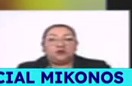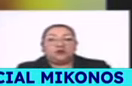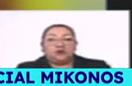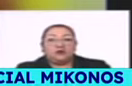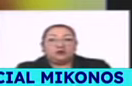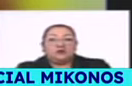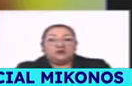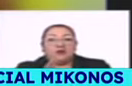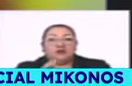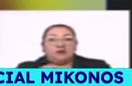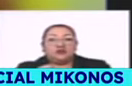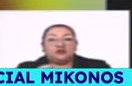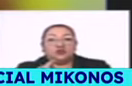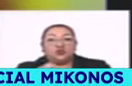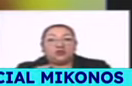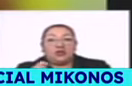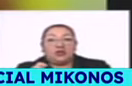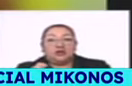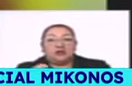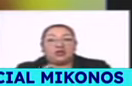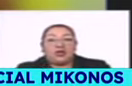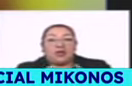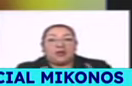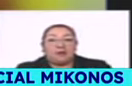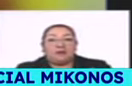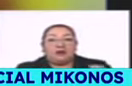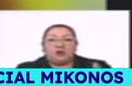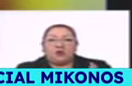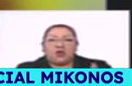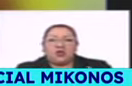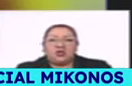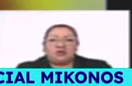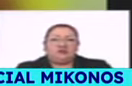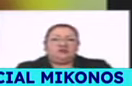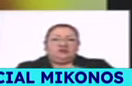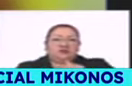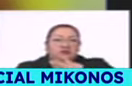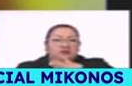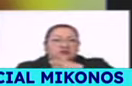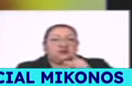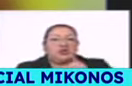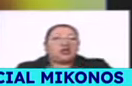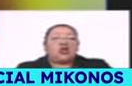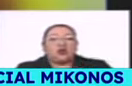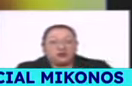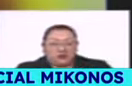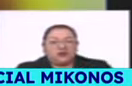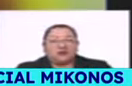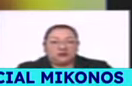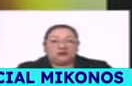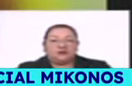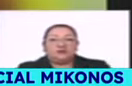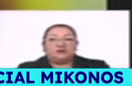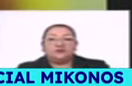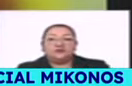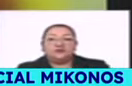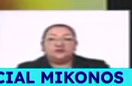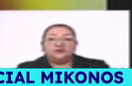la base de datos de SUNAR, las placas no existían, o sea, eran placas del Estado pero fraudulentas.